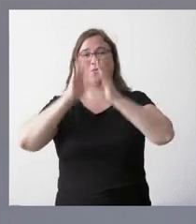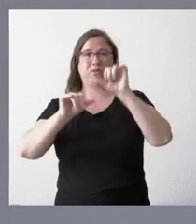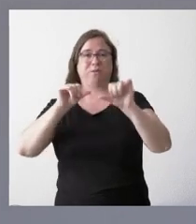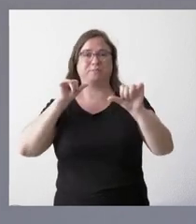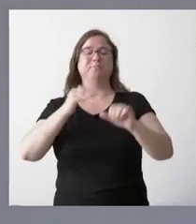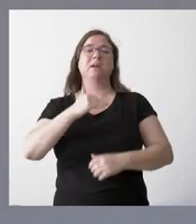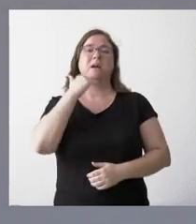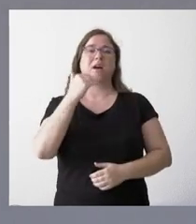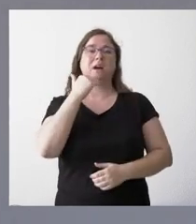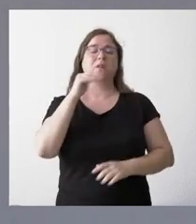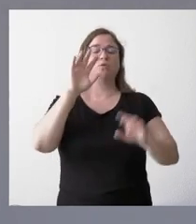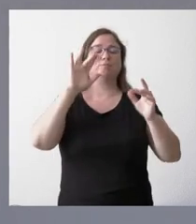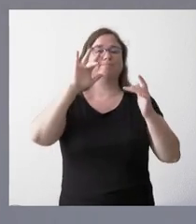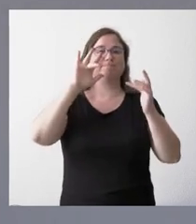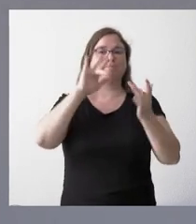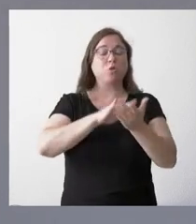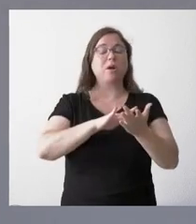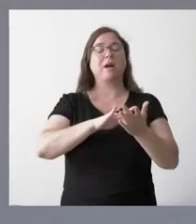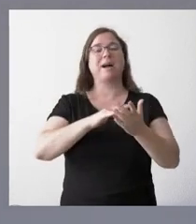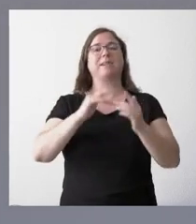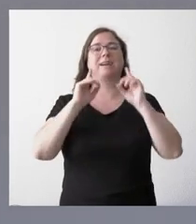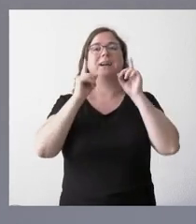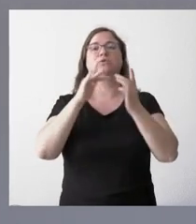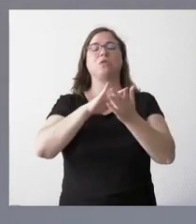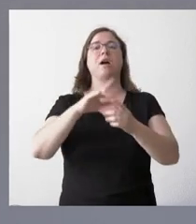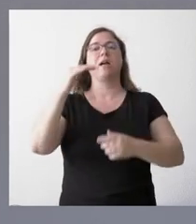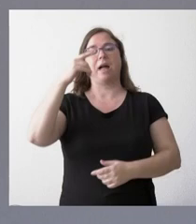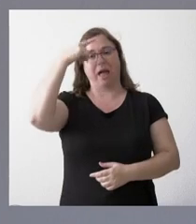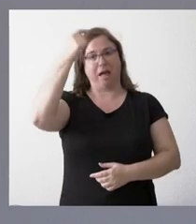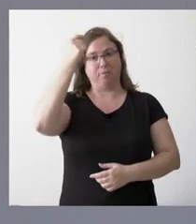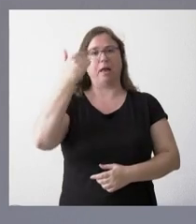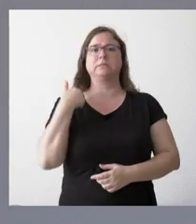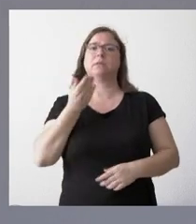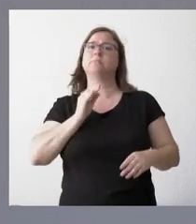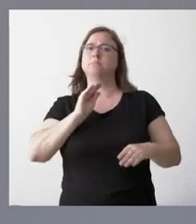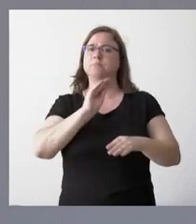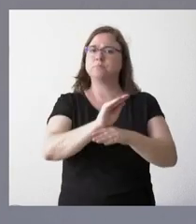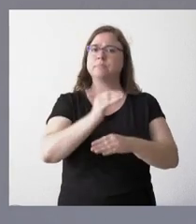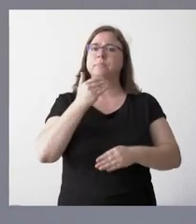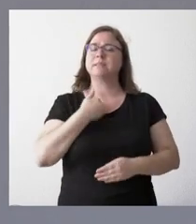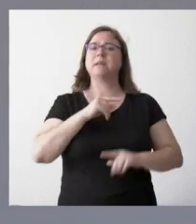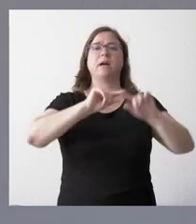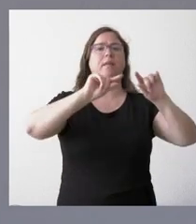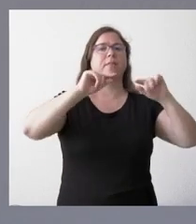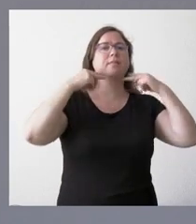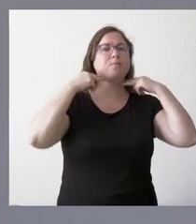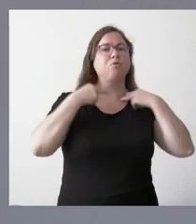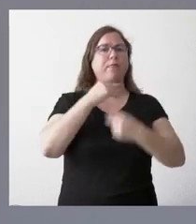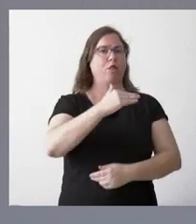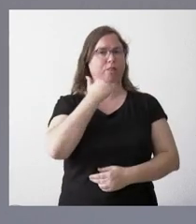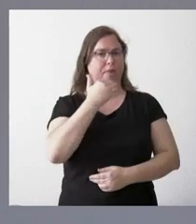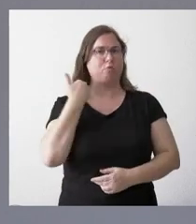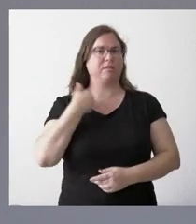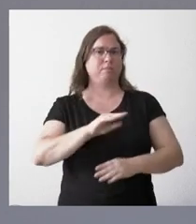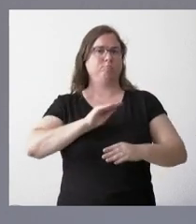caso concreto en la provincia de Ávila. Ya hicimos una ayuda a la Diputación de Zamora en su momento para garantizar el abastecimiento